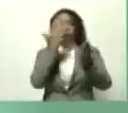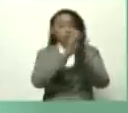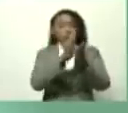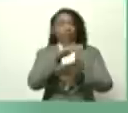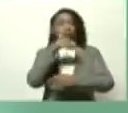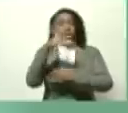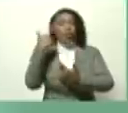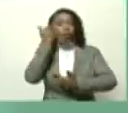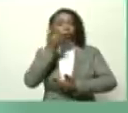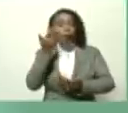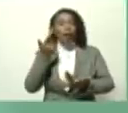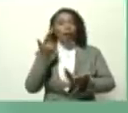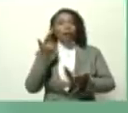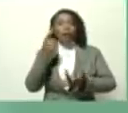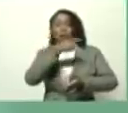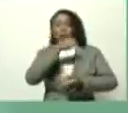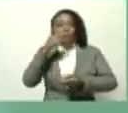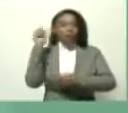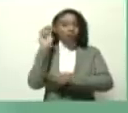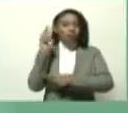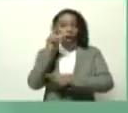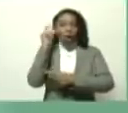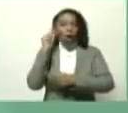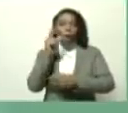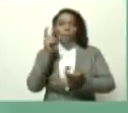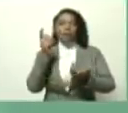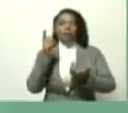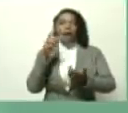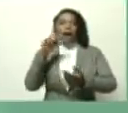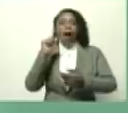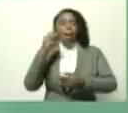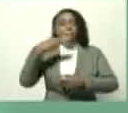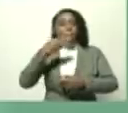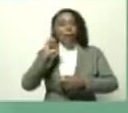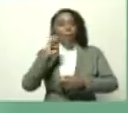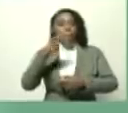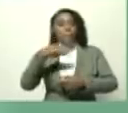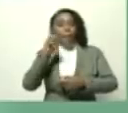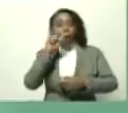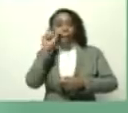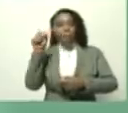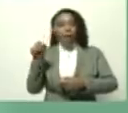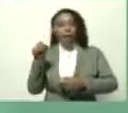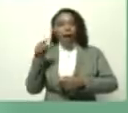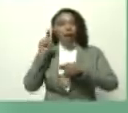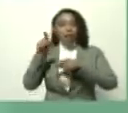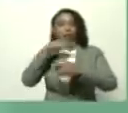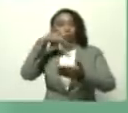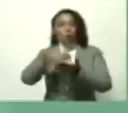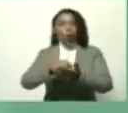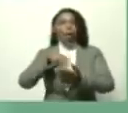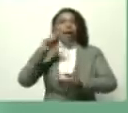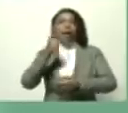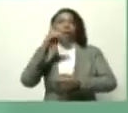Guajira, narcotraficantes venezolanos, como el caso de alias Pepero, capturado en la así llamada Operación Gedeón. Pero